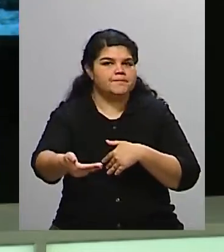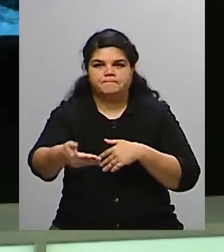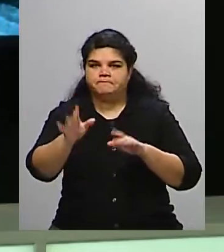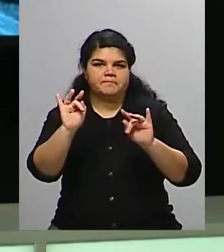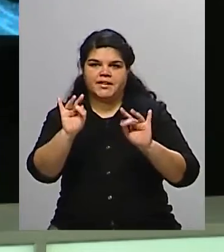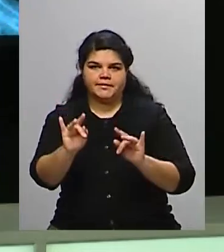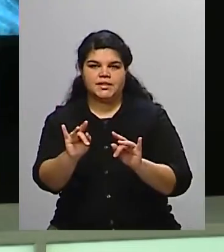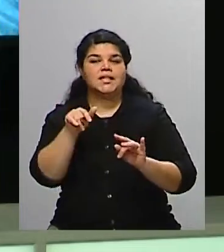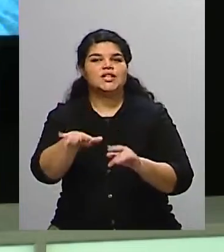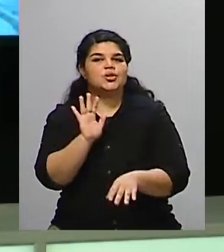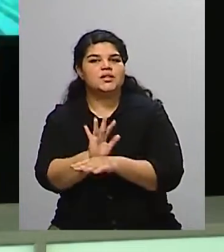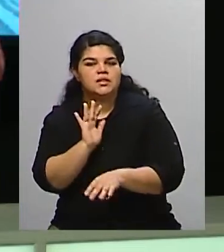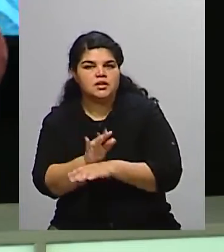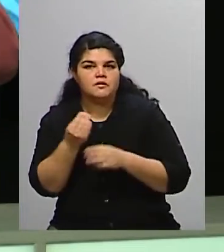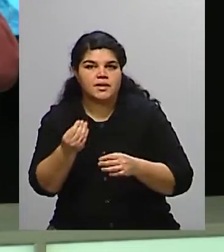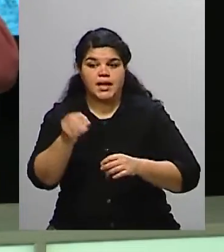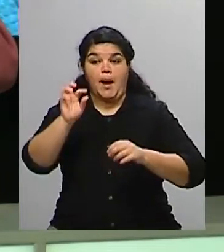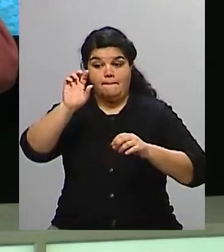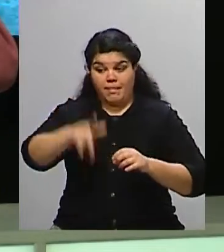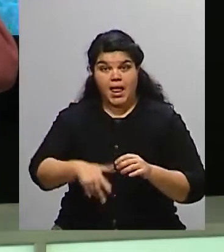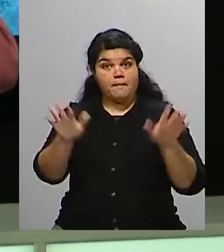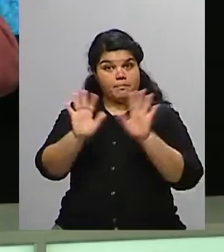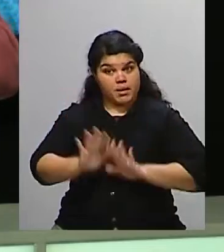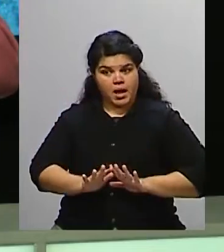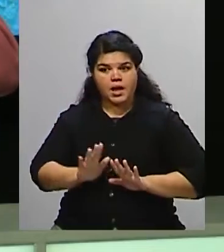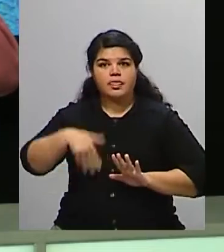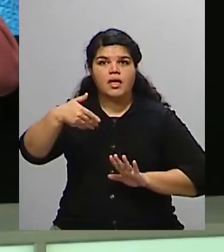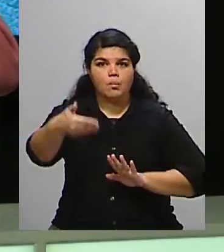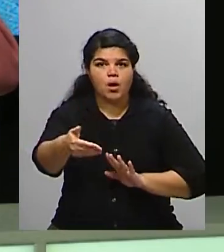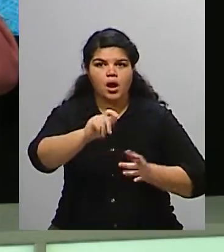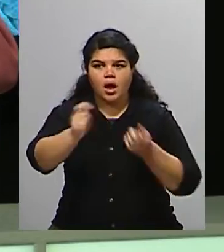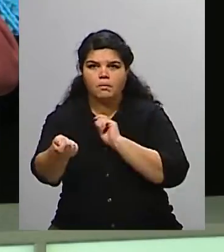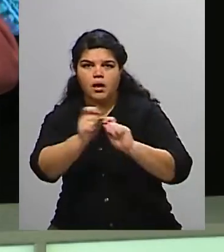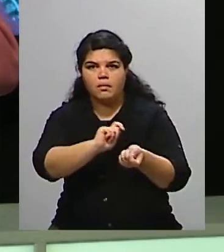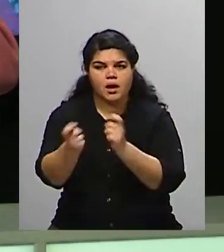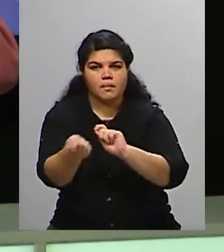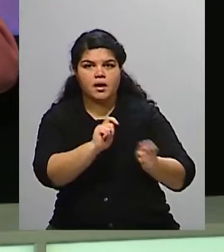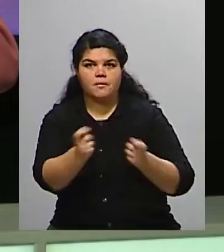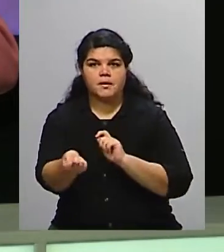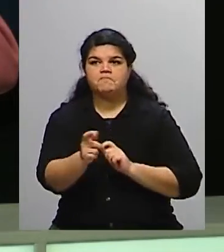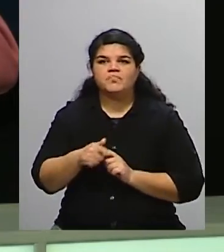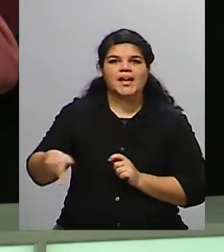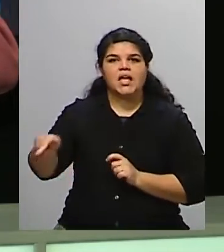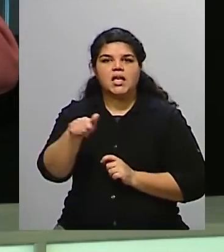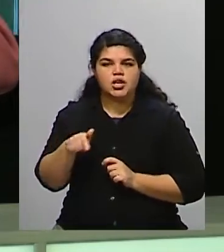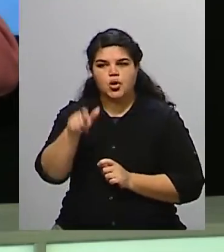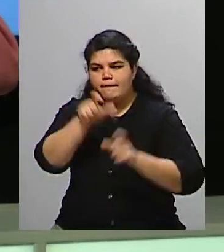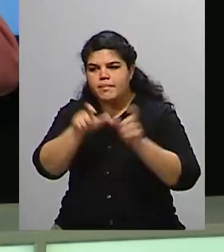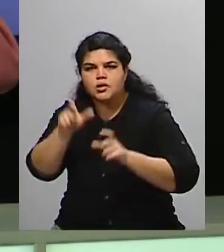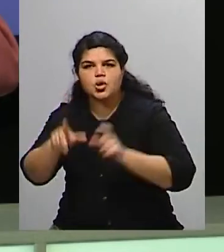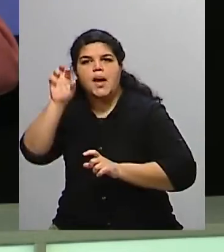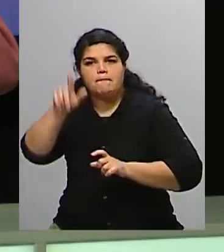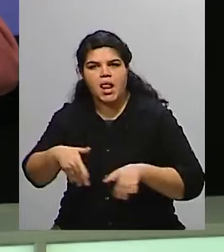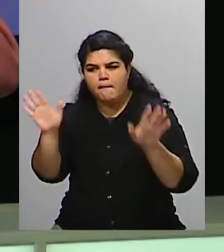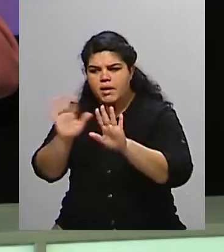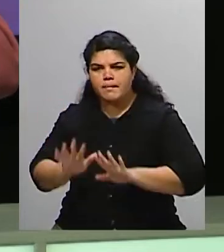Atenta a la planificación. La gente que son los especialistas que tienen que trabajar en la formulación de proyectos están desincentivados. Es difícil incentivar a la gente a que planifique porque es